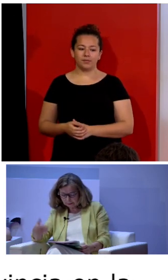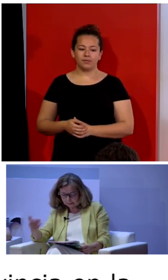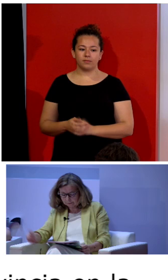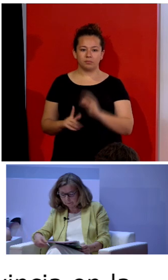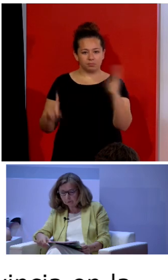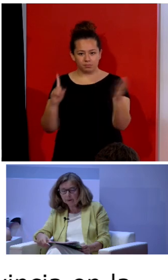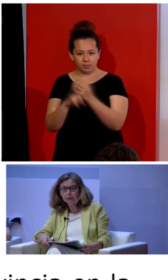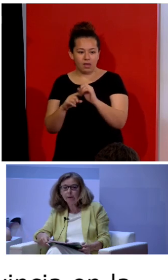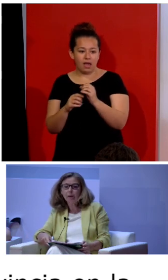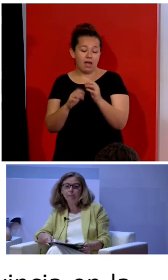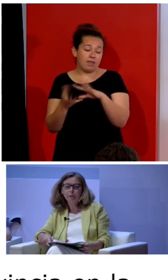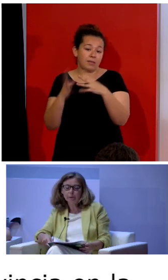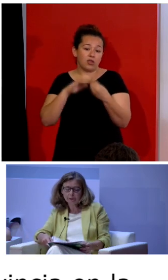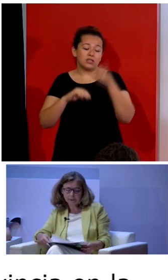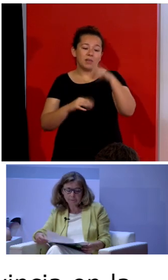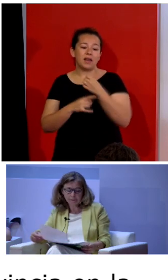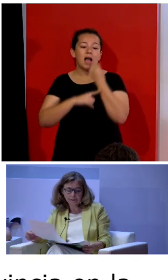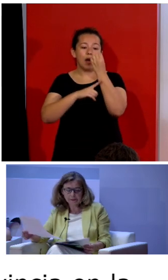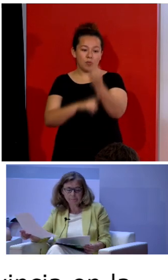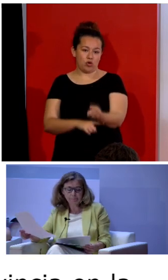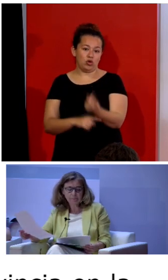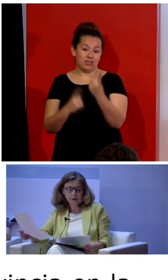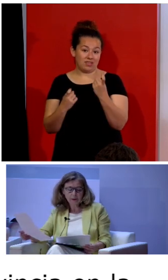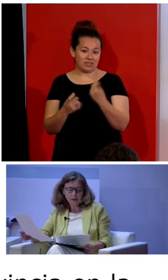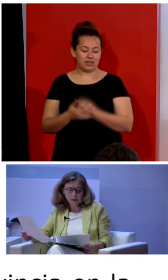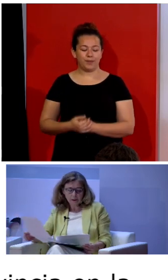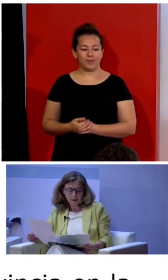Identificar las adaptaciones y los apoyos que precisan.